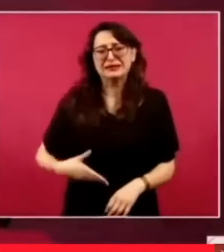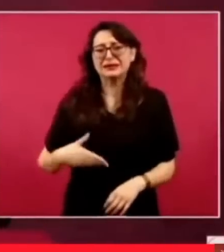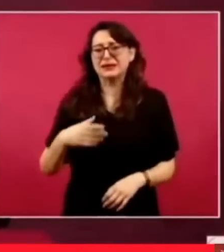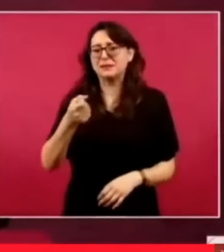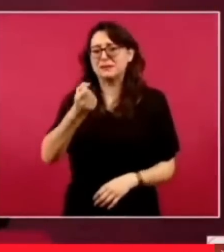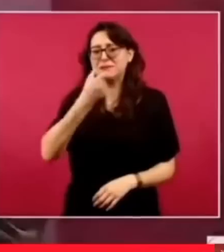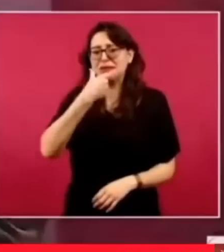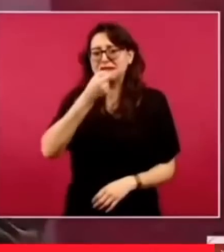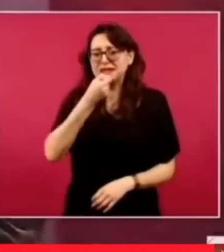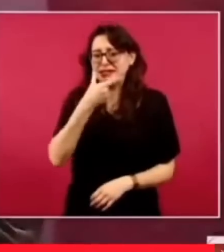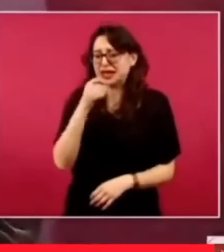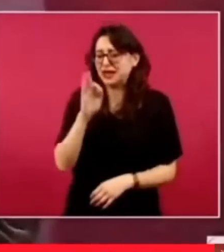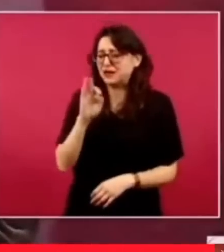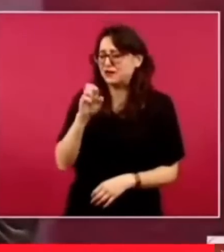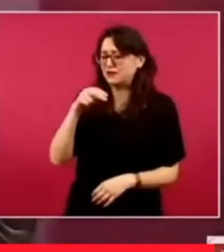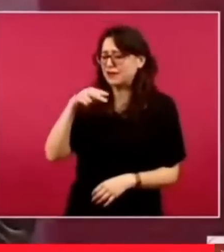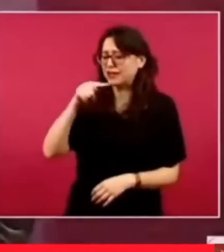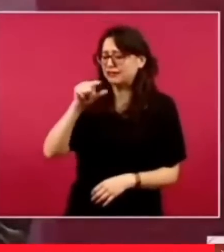para usos médicos.